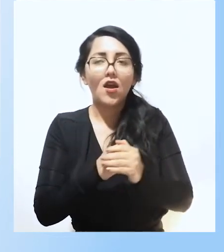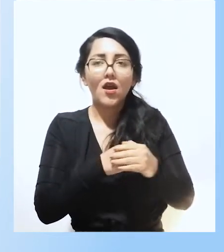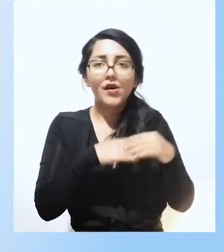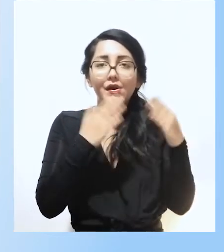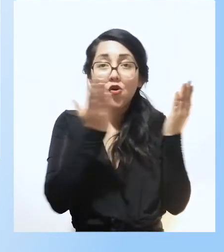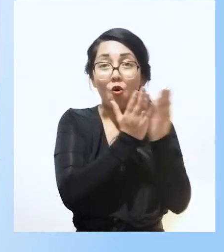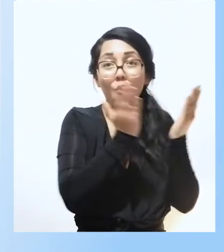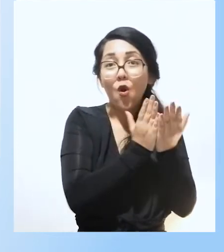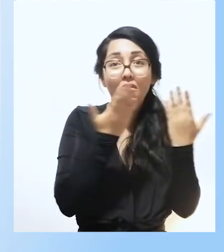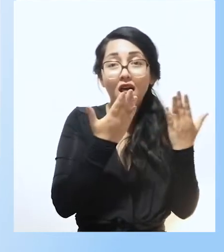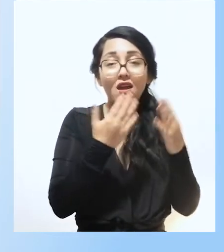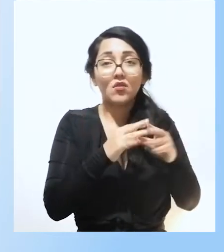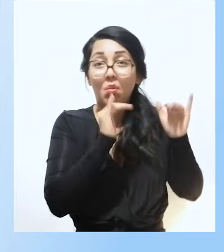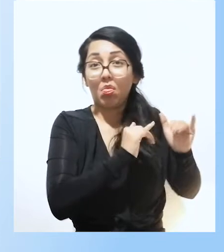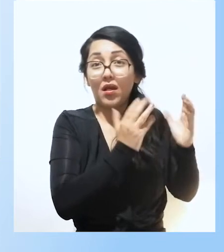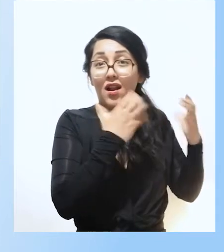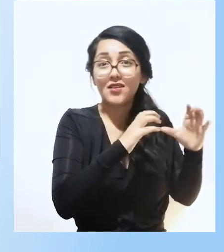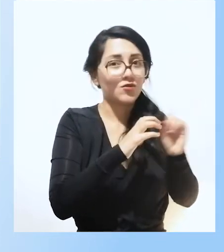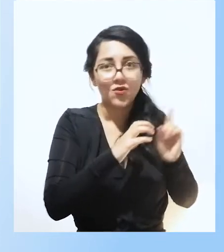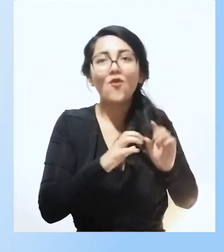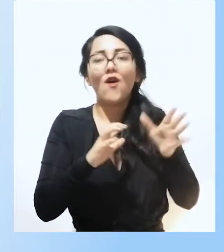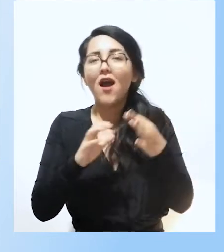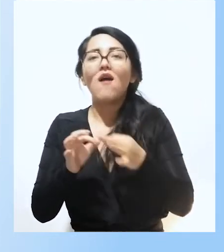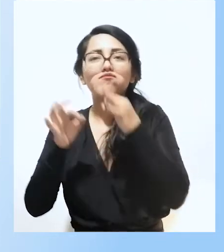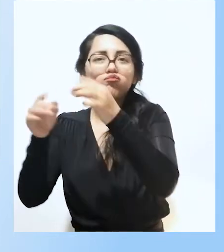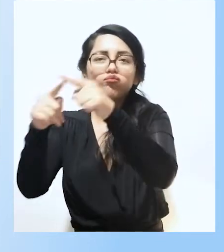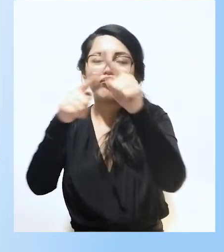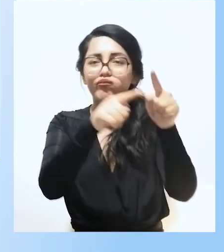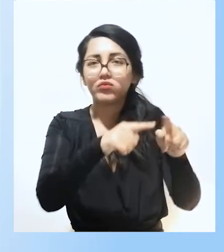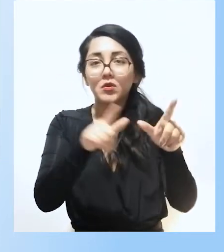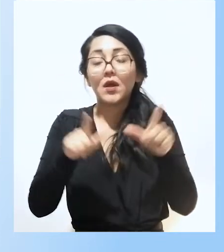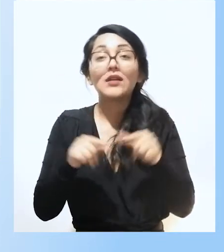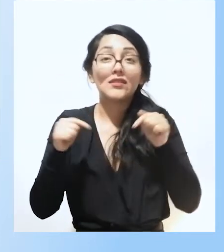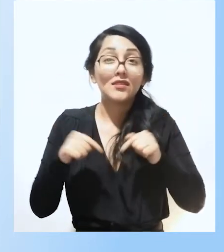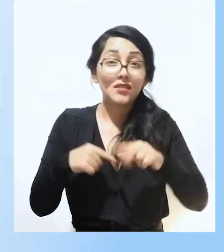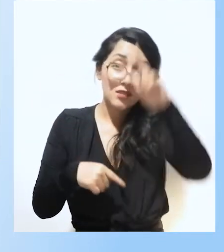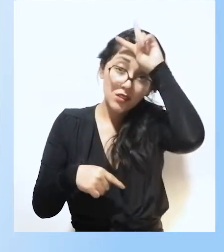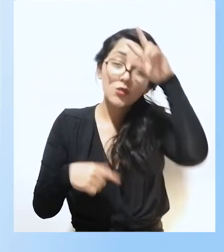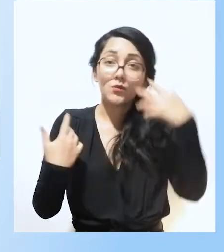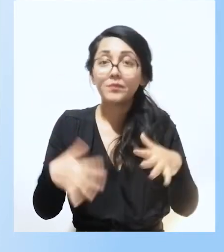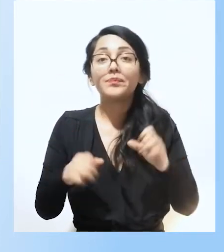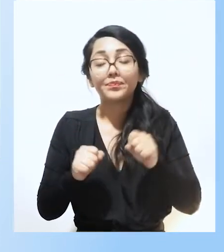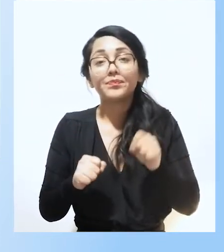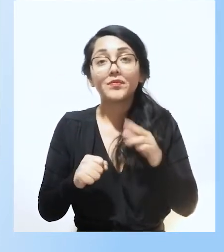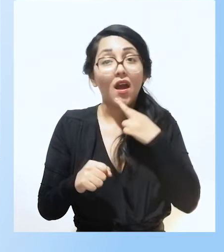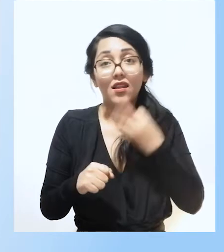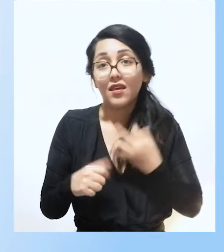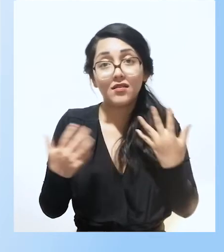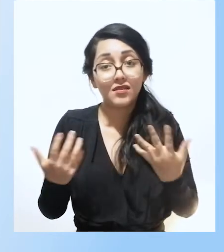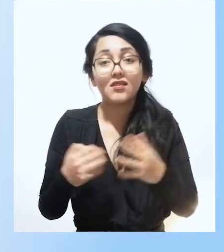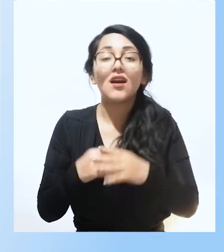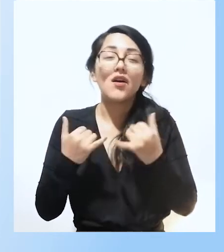últimas décadas se han logrado avances en el acceso a la educación de los niños, niñas y jóvenes del Perú. No obstante, aún queda un largo camino